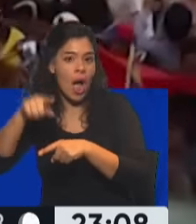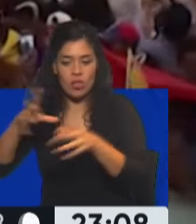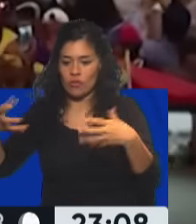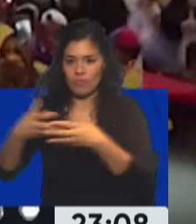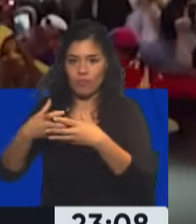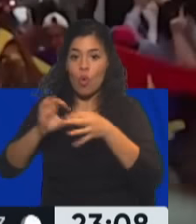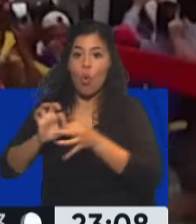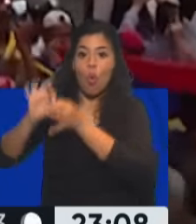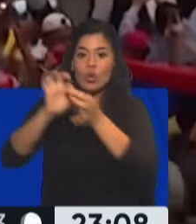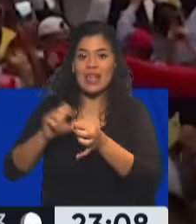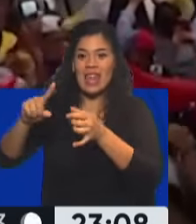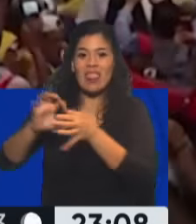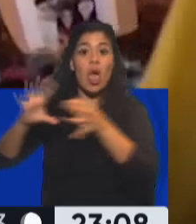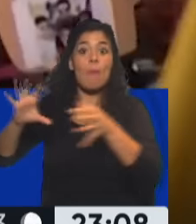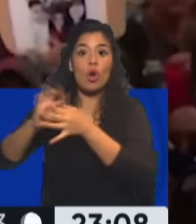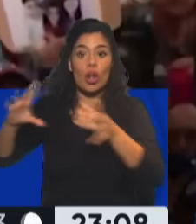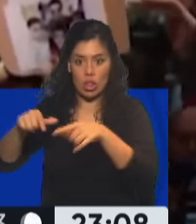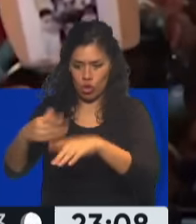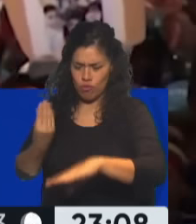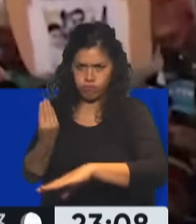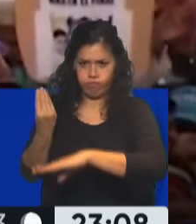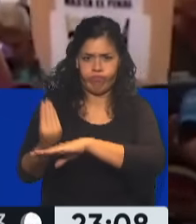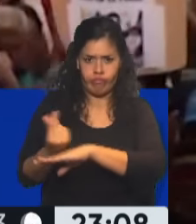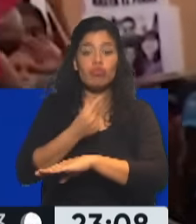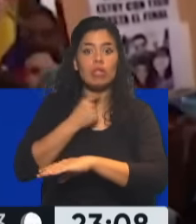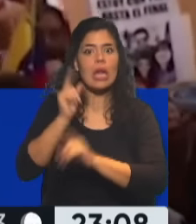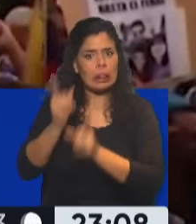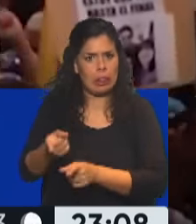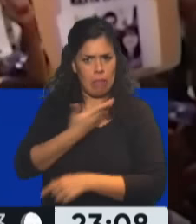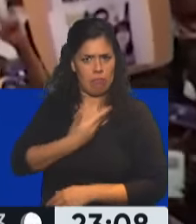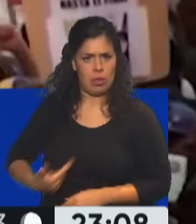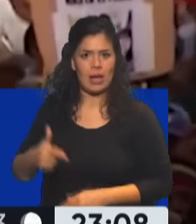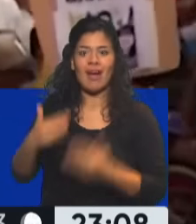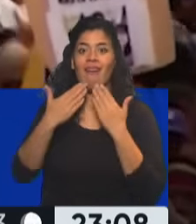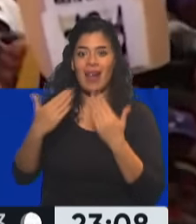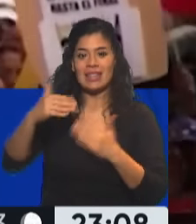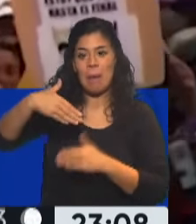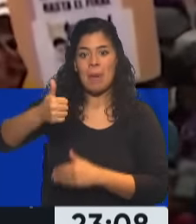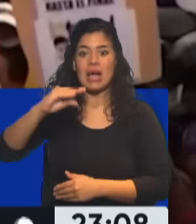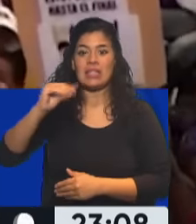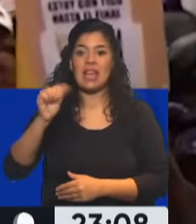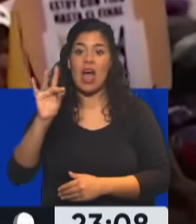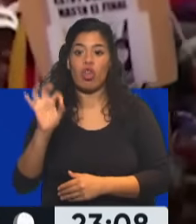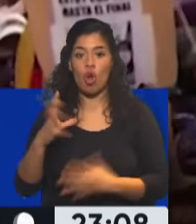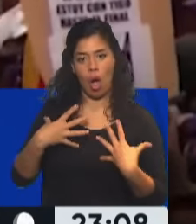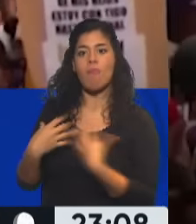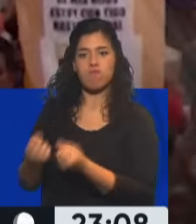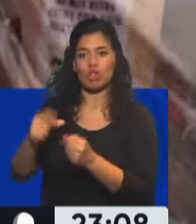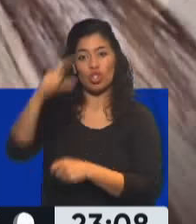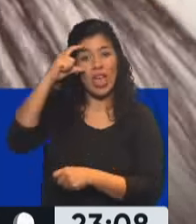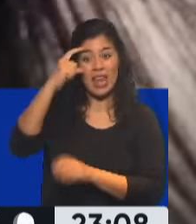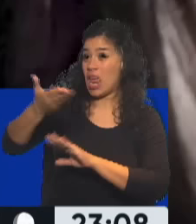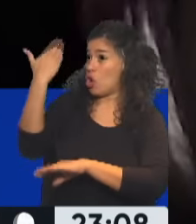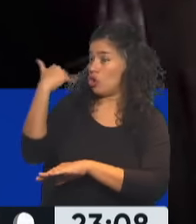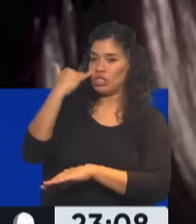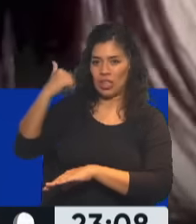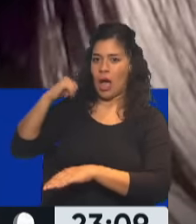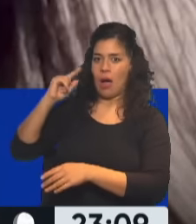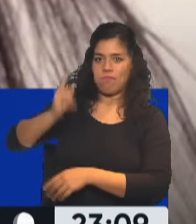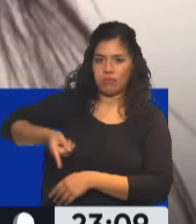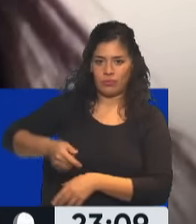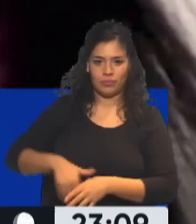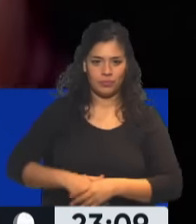Democrática y logró acceder a la postulación tras la inhabilitación de María Corina Machado, dispuesta en enero pasado por el Tribunal Supremo,